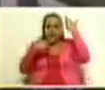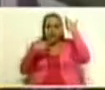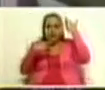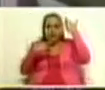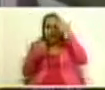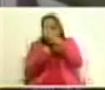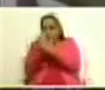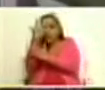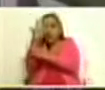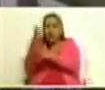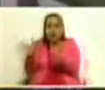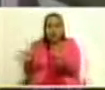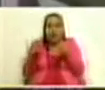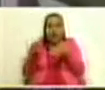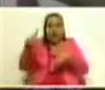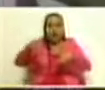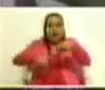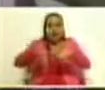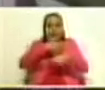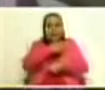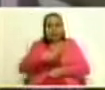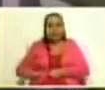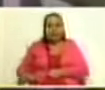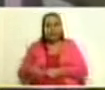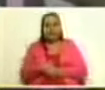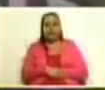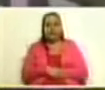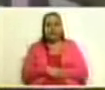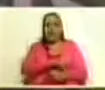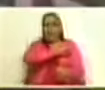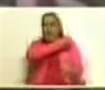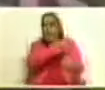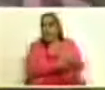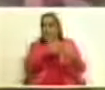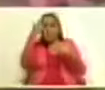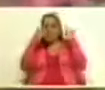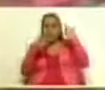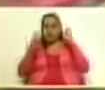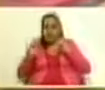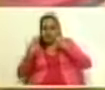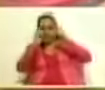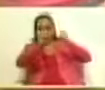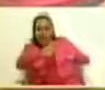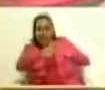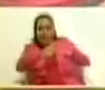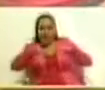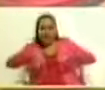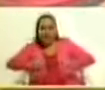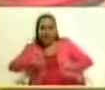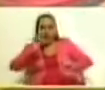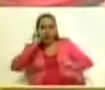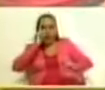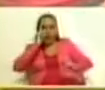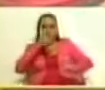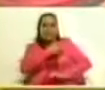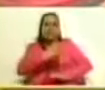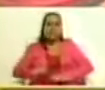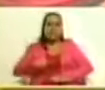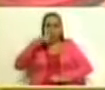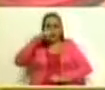Miraflores. Y con esa fuerza, el comandante Chávez dejó uno de sus hijos, que es el presidente Nicolás